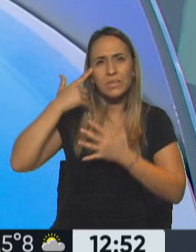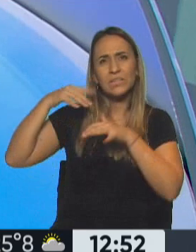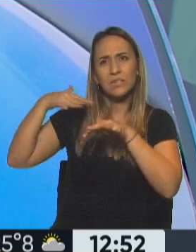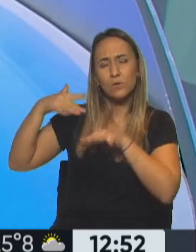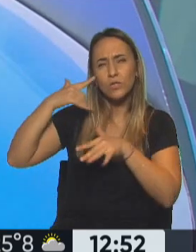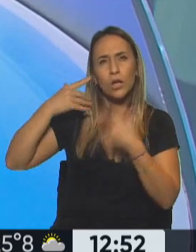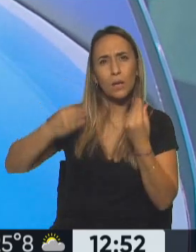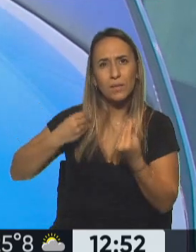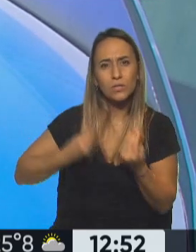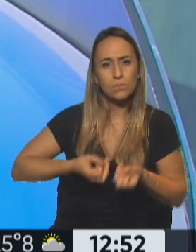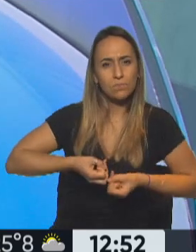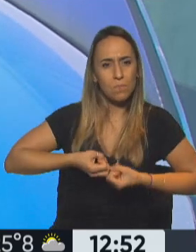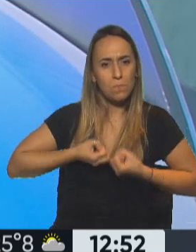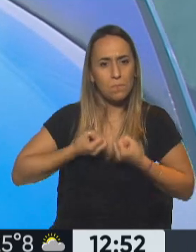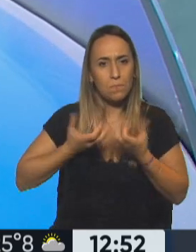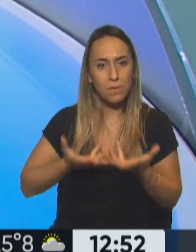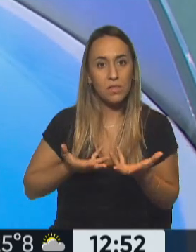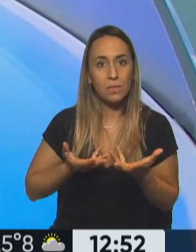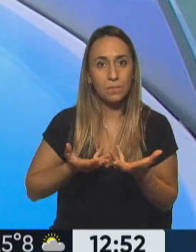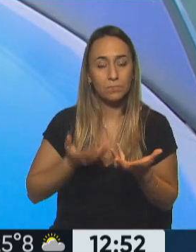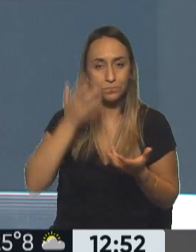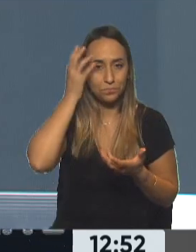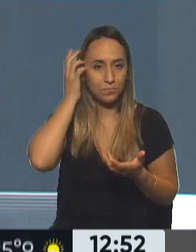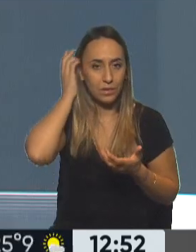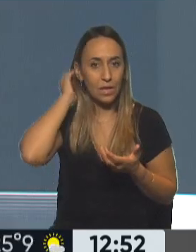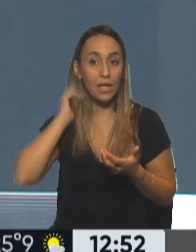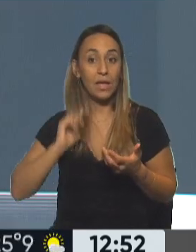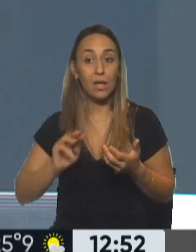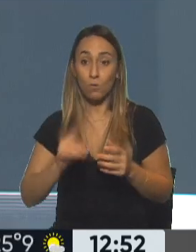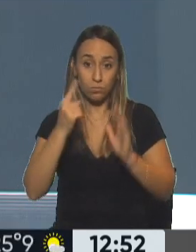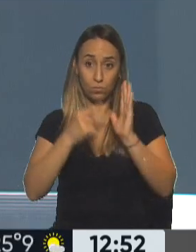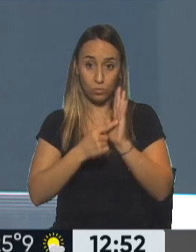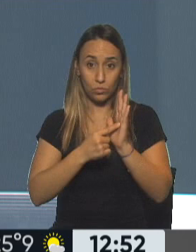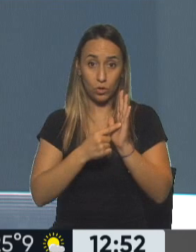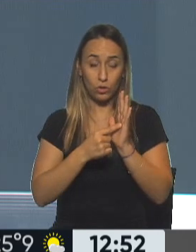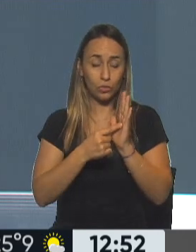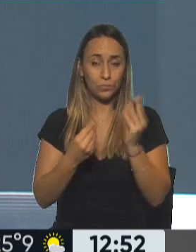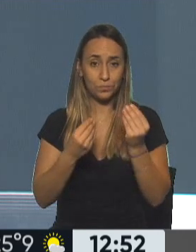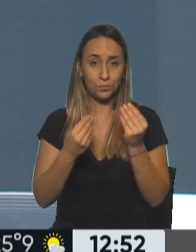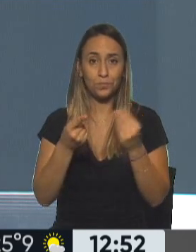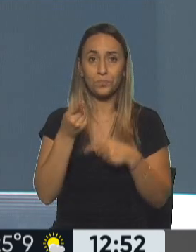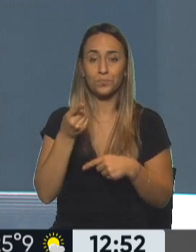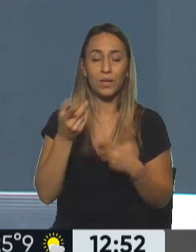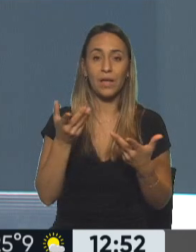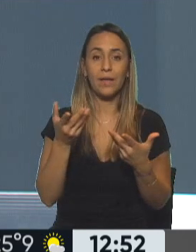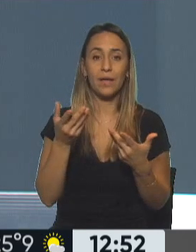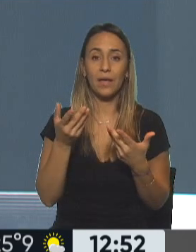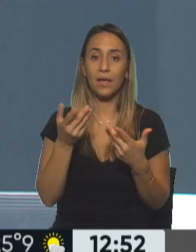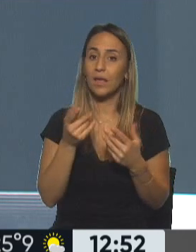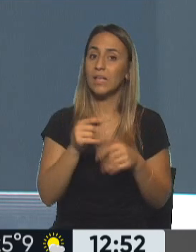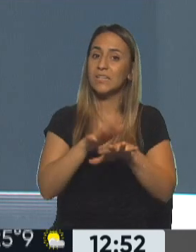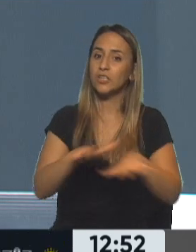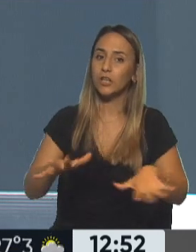que le acontece. Porque además hay que tener en cuenta un factor, que es la vulnerabilidad esencial que